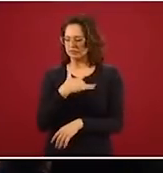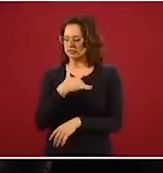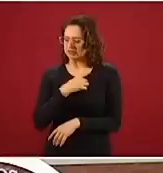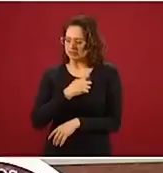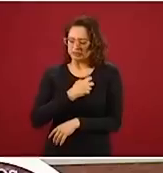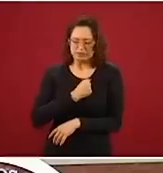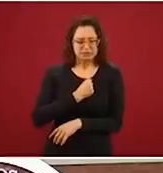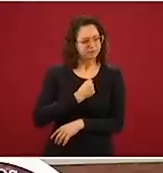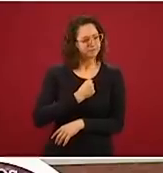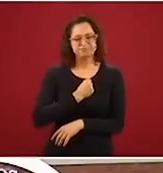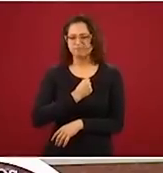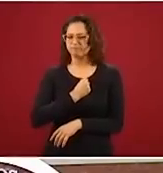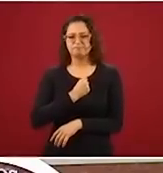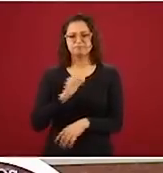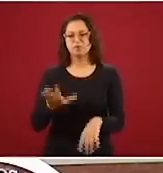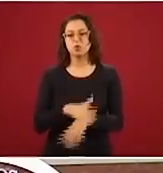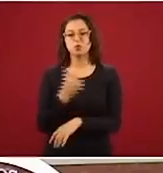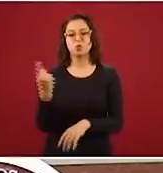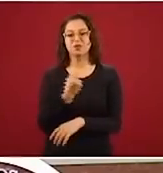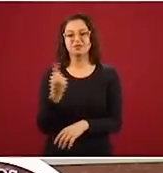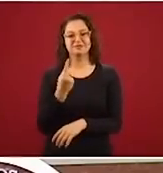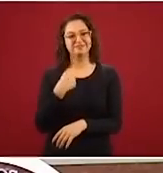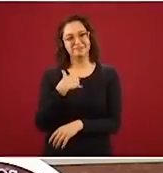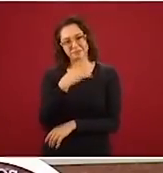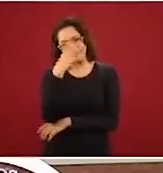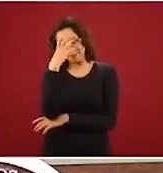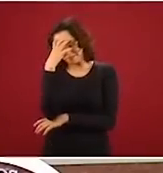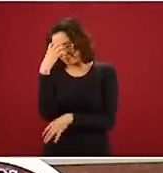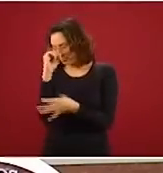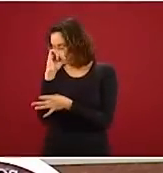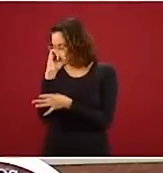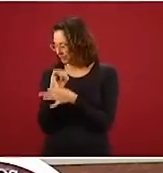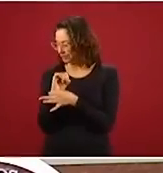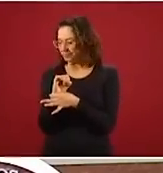es una vergüenza que del extranjero